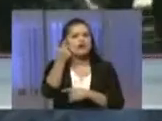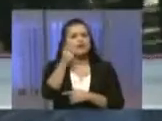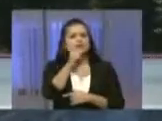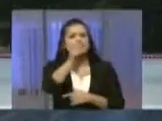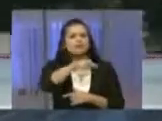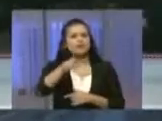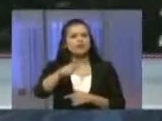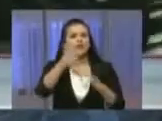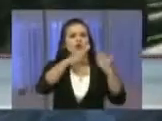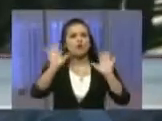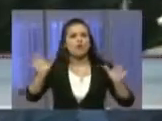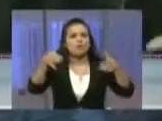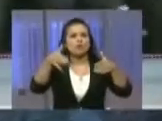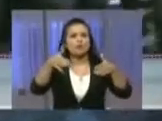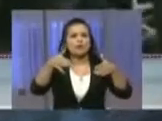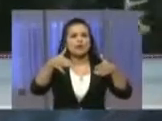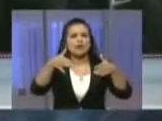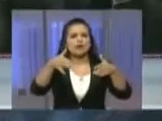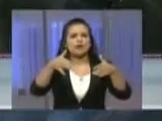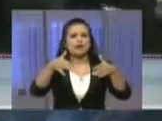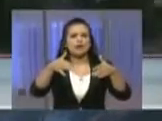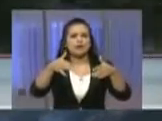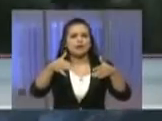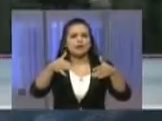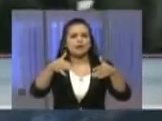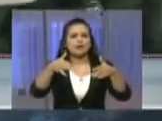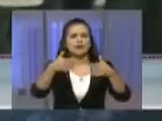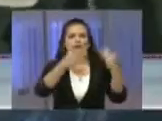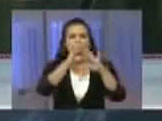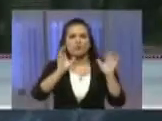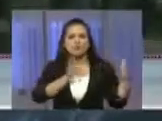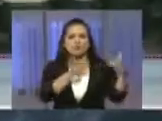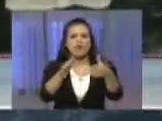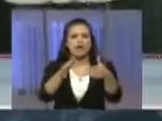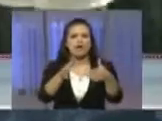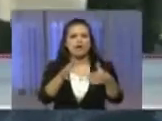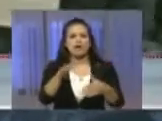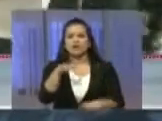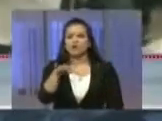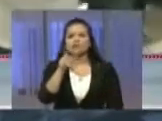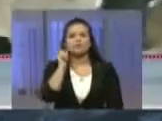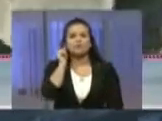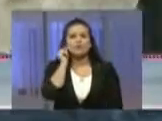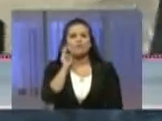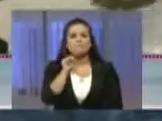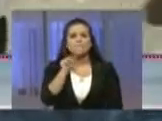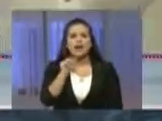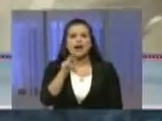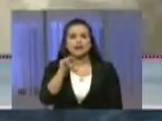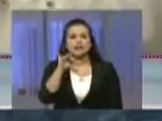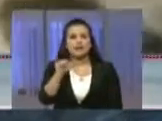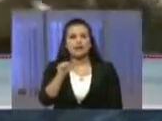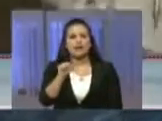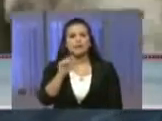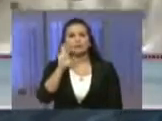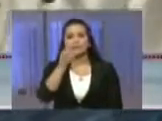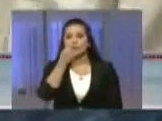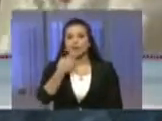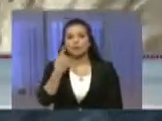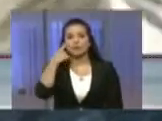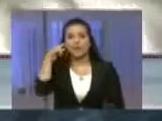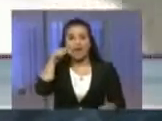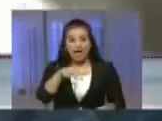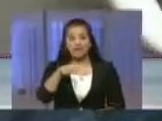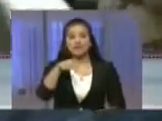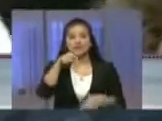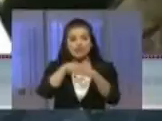La comuna fal Dónde está María Bueno aquí está bar adentro